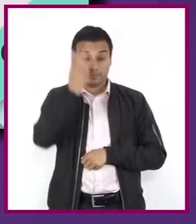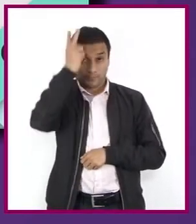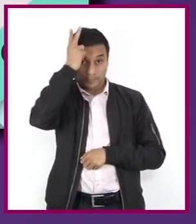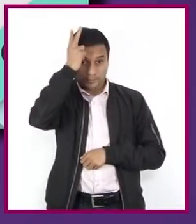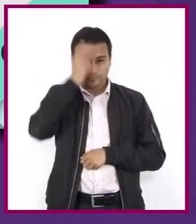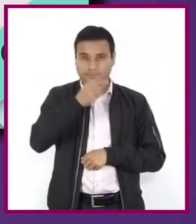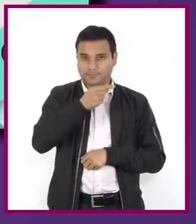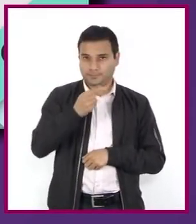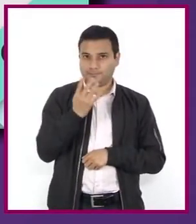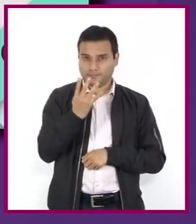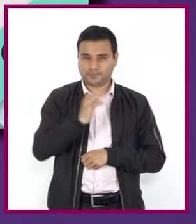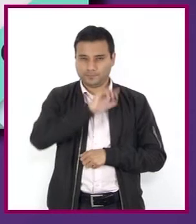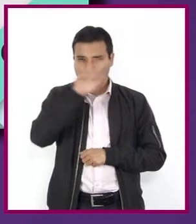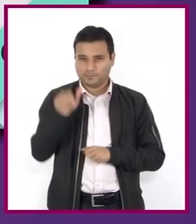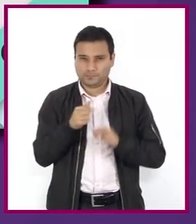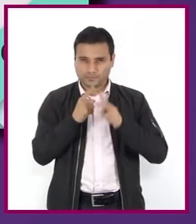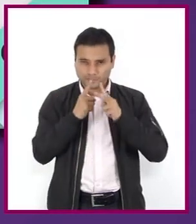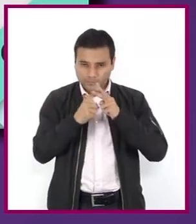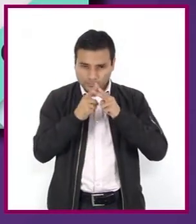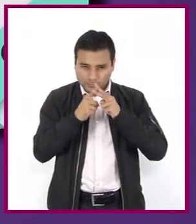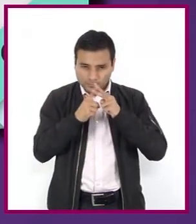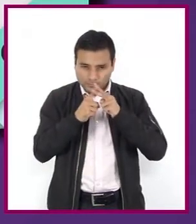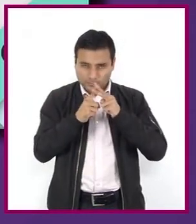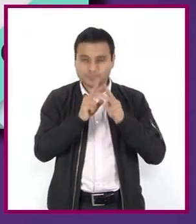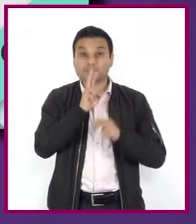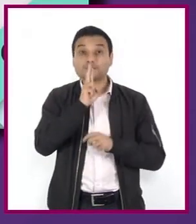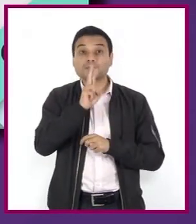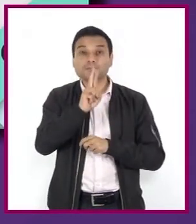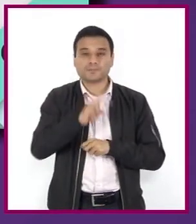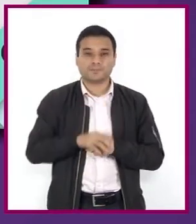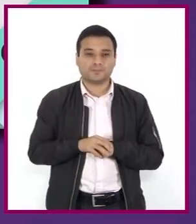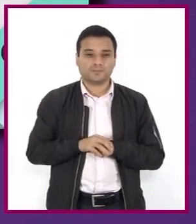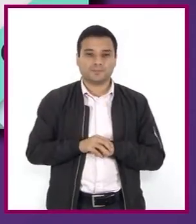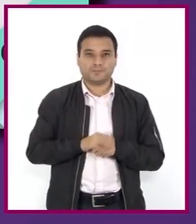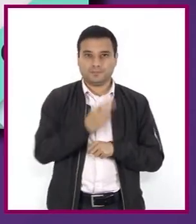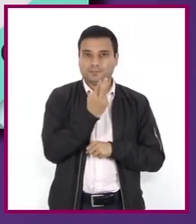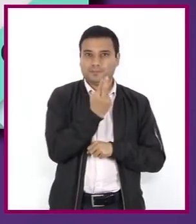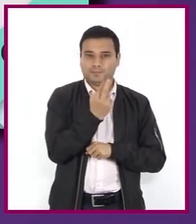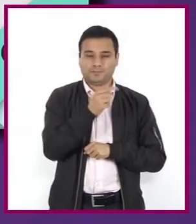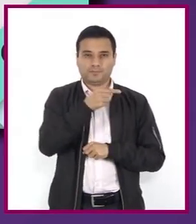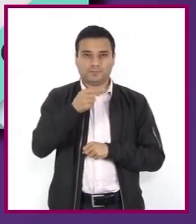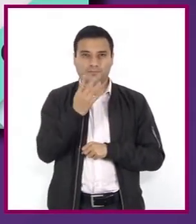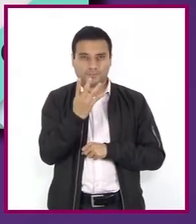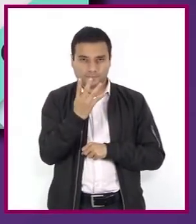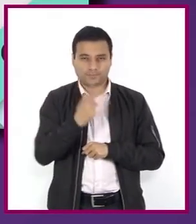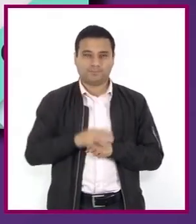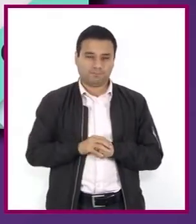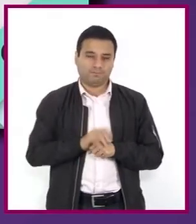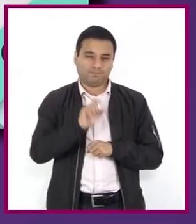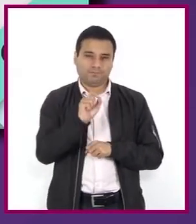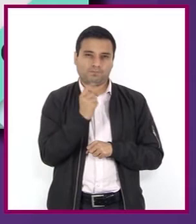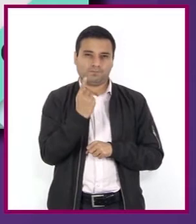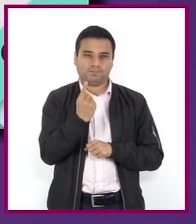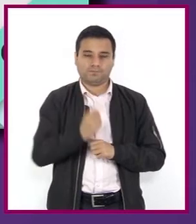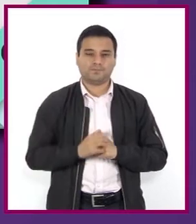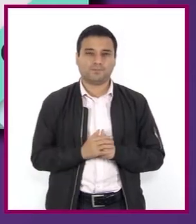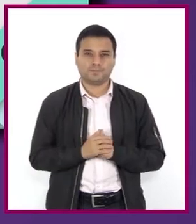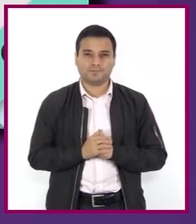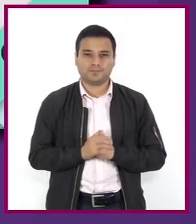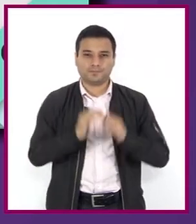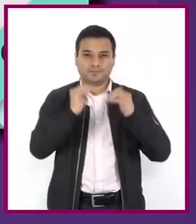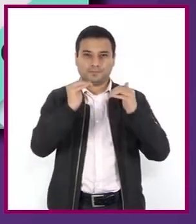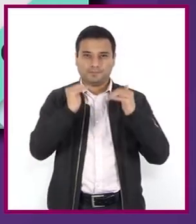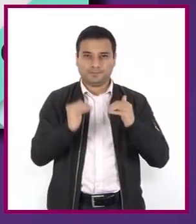4. Realizando las operaciones, da como resultado 25 menos 4, que es igual a 21. Para el